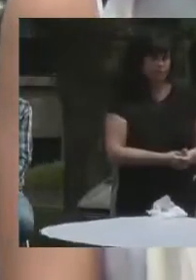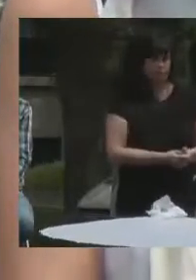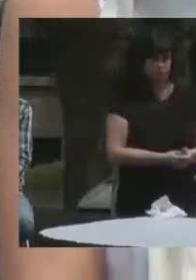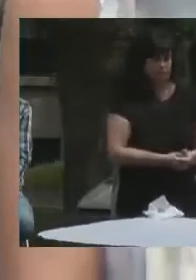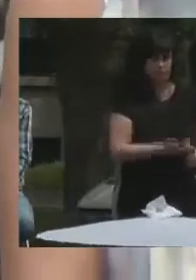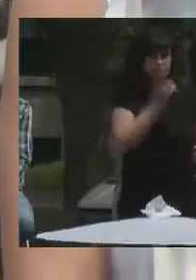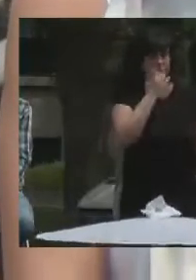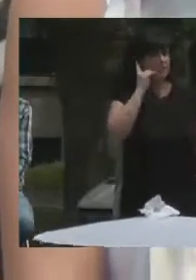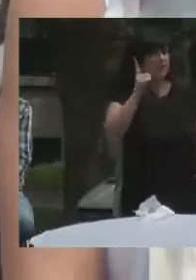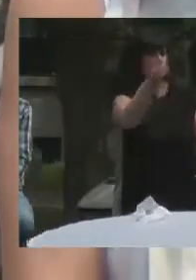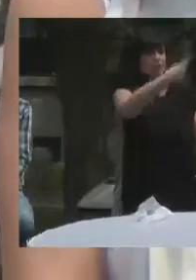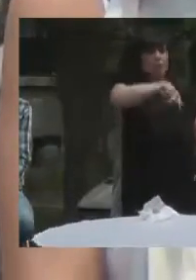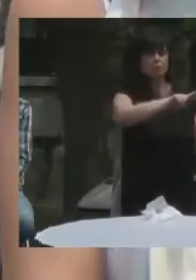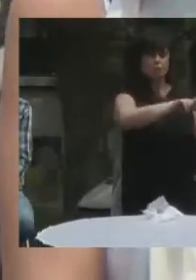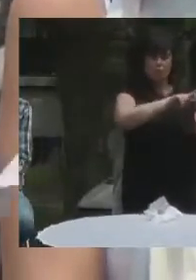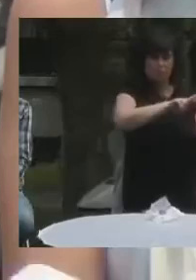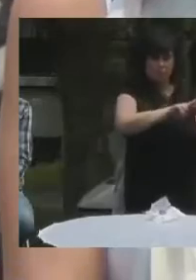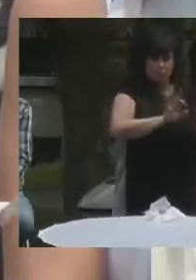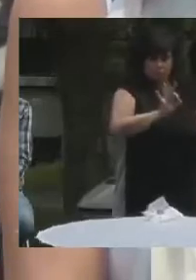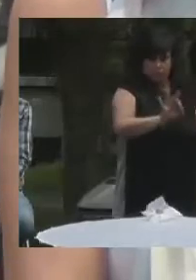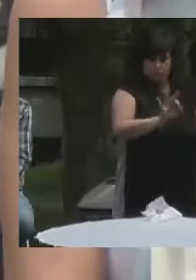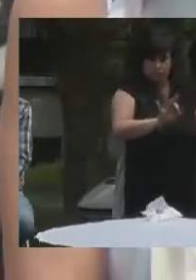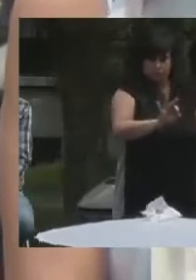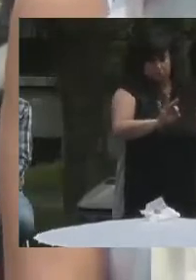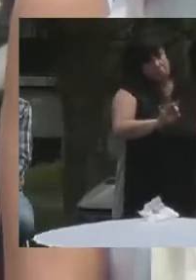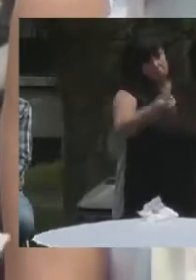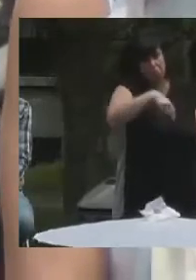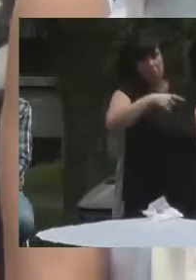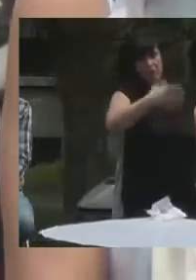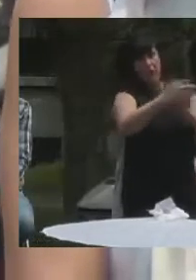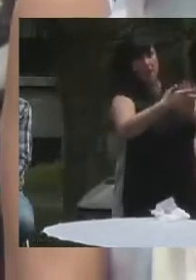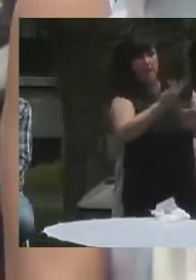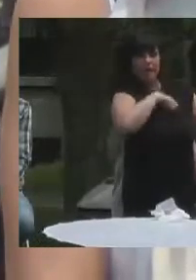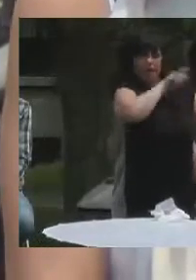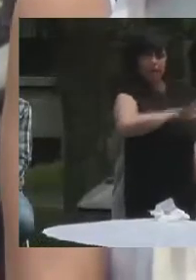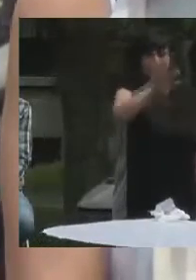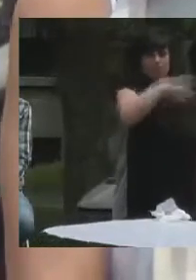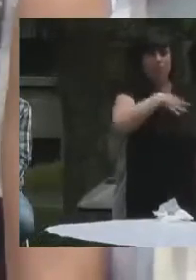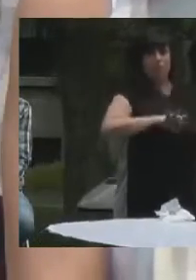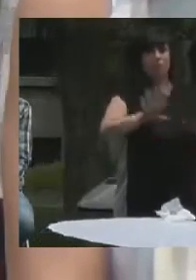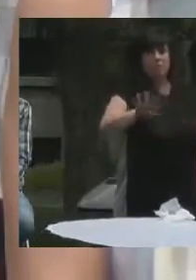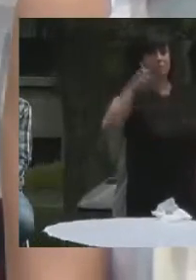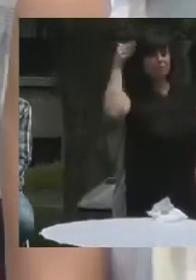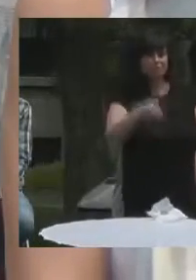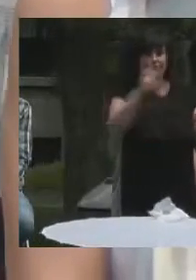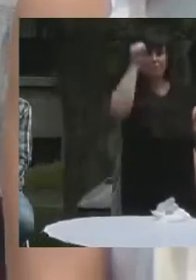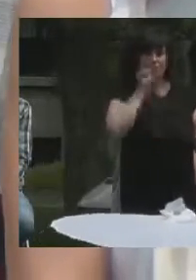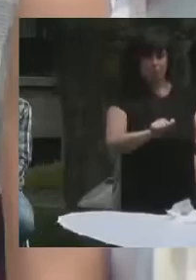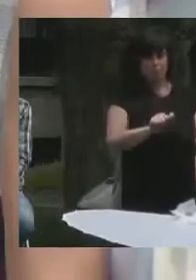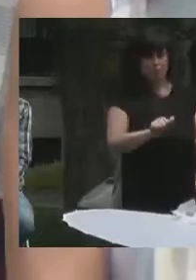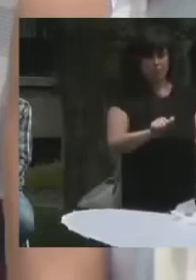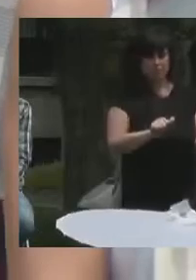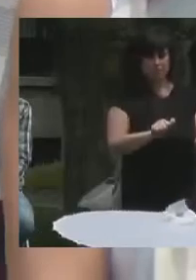si temos a provincia de Ourense como a temos, podemos falar do país ou do Estado, se o temos como a temos, pero no concreto na provincia de Ourense, e